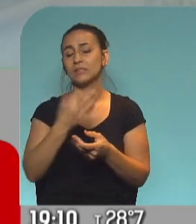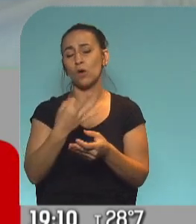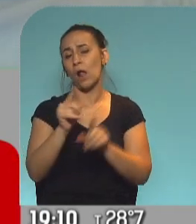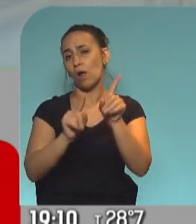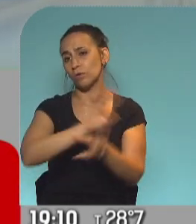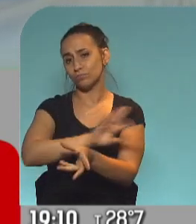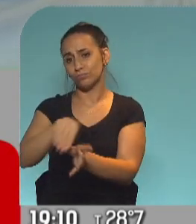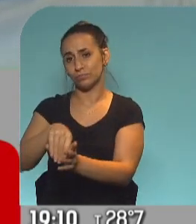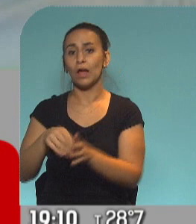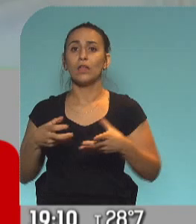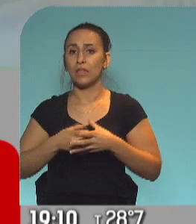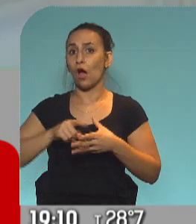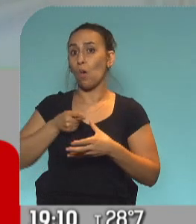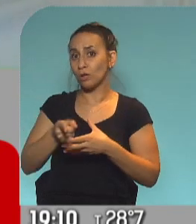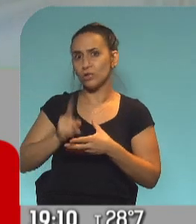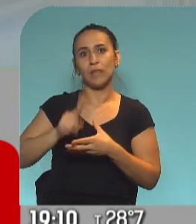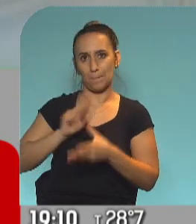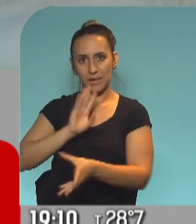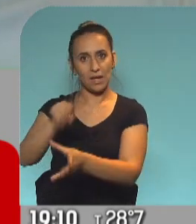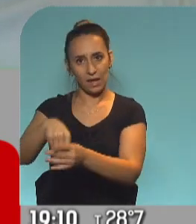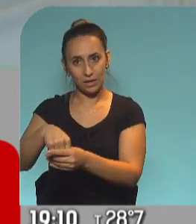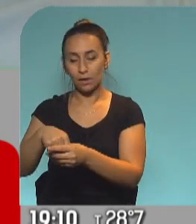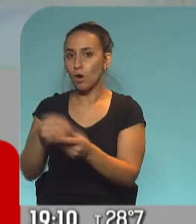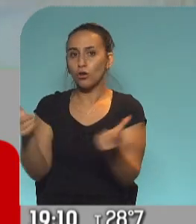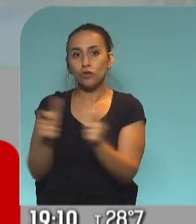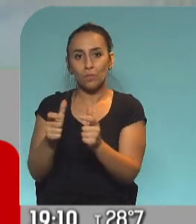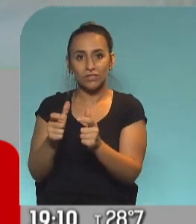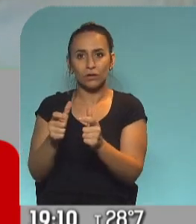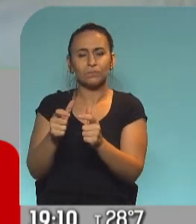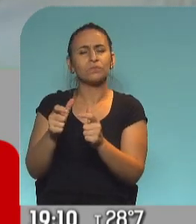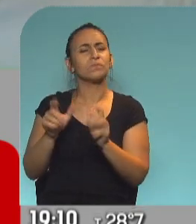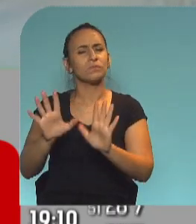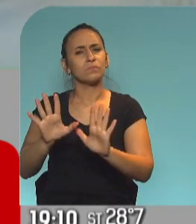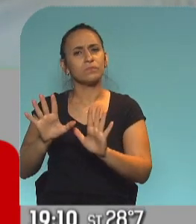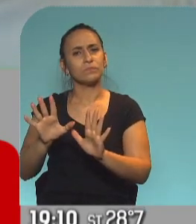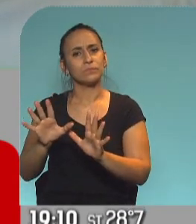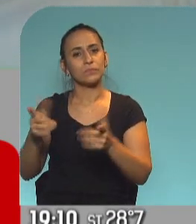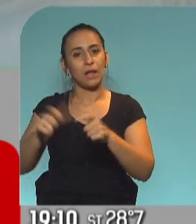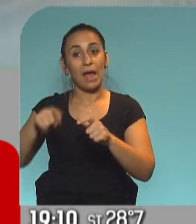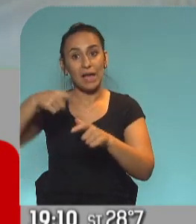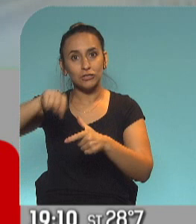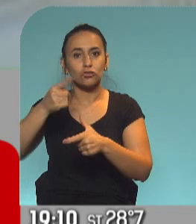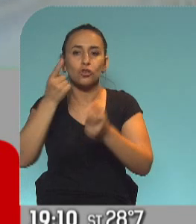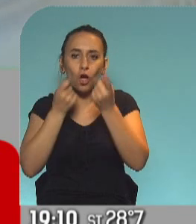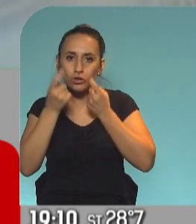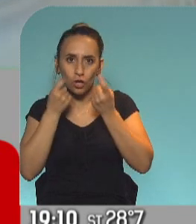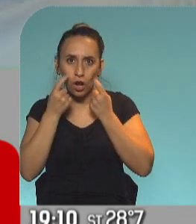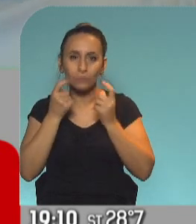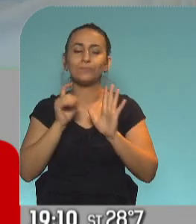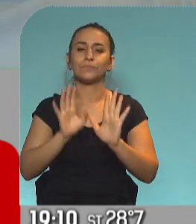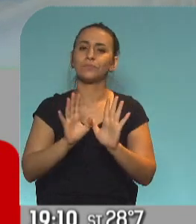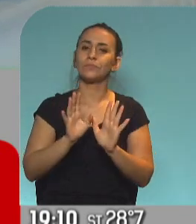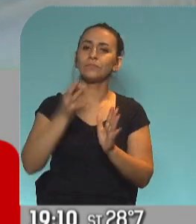de la oposición también. Pues en el segundo punto aparece cómo y quiénes van a poner que hacer